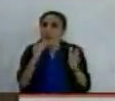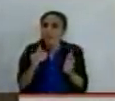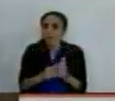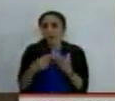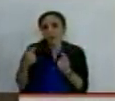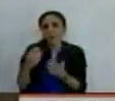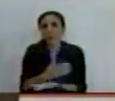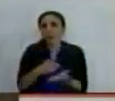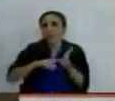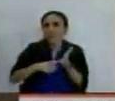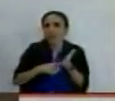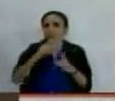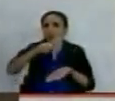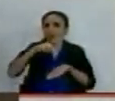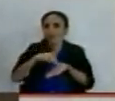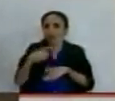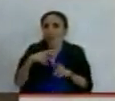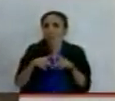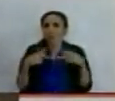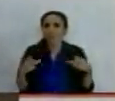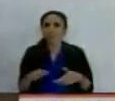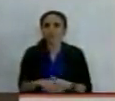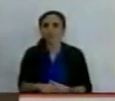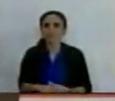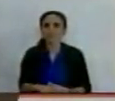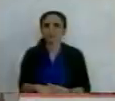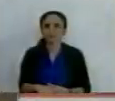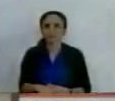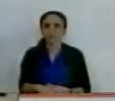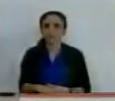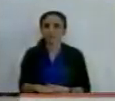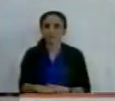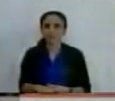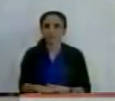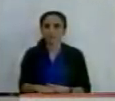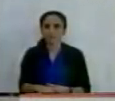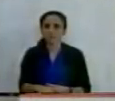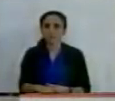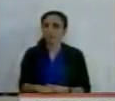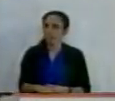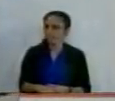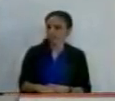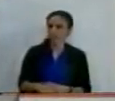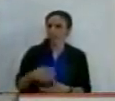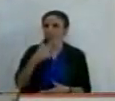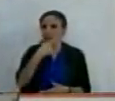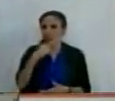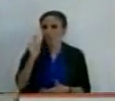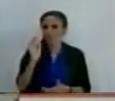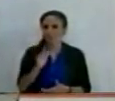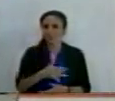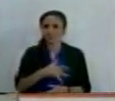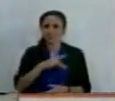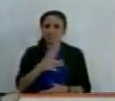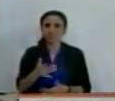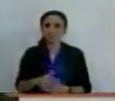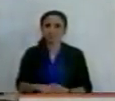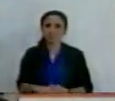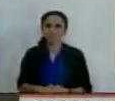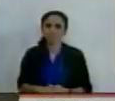del nacional así que mantequilla dice dice un tal y nardo bravo quien ese señor